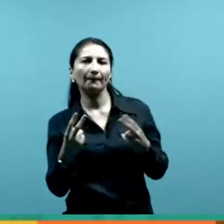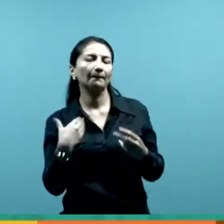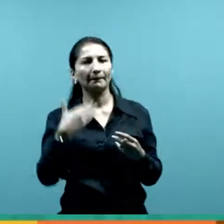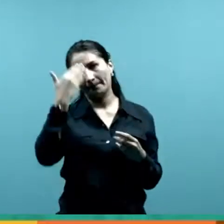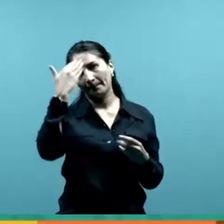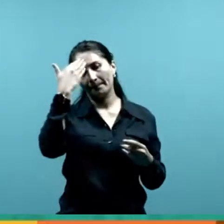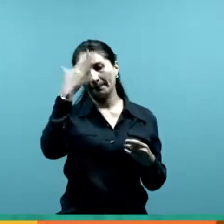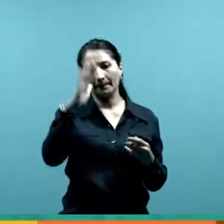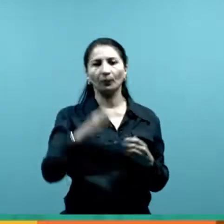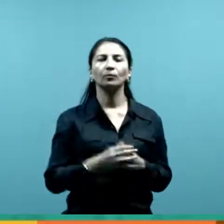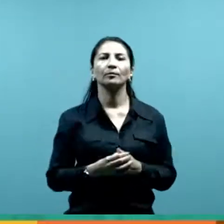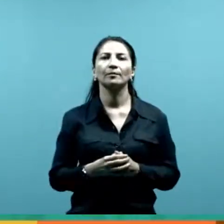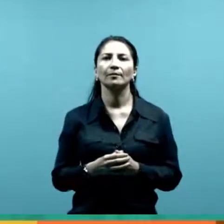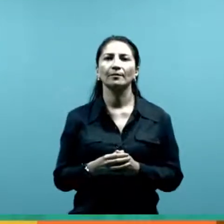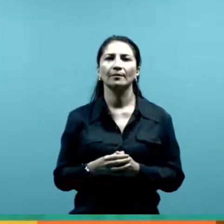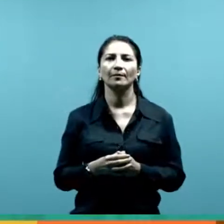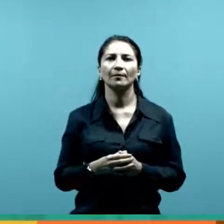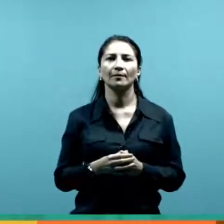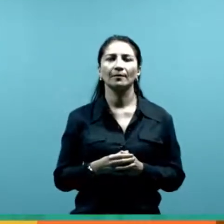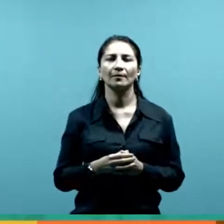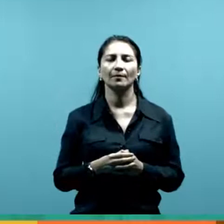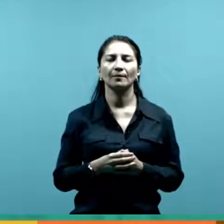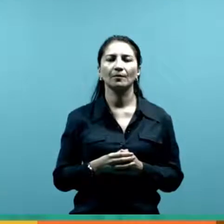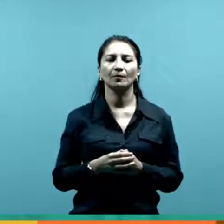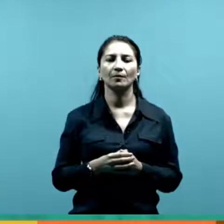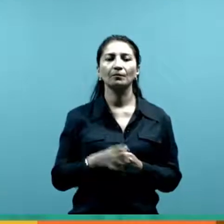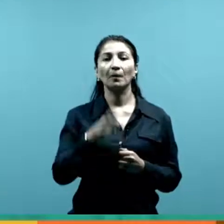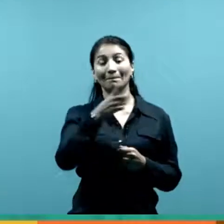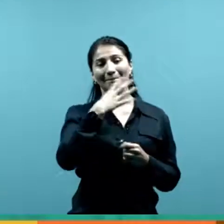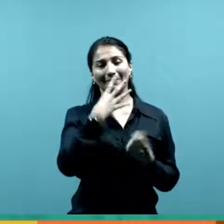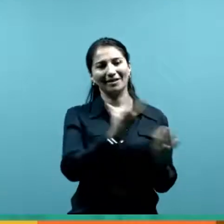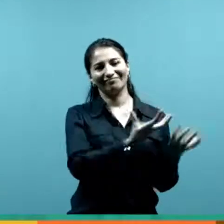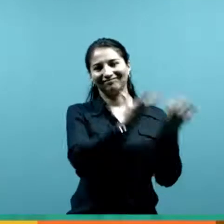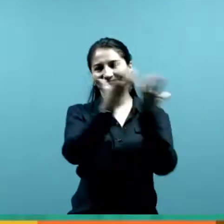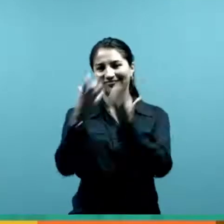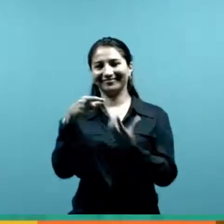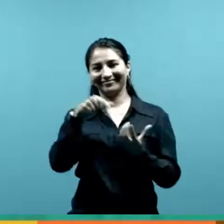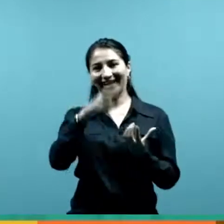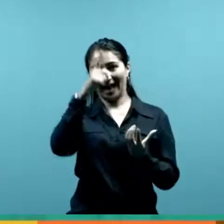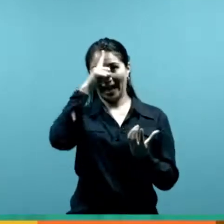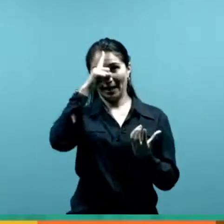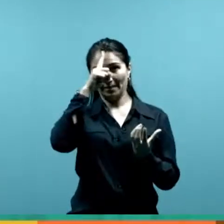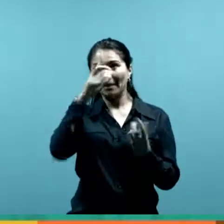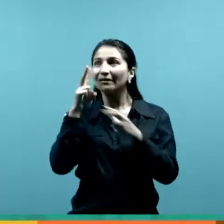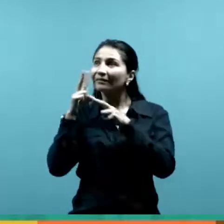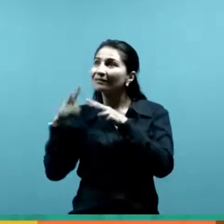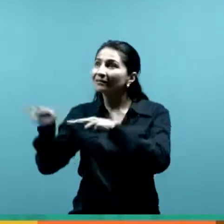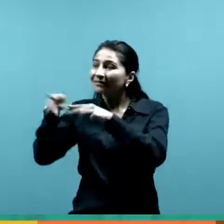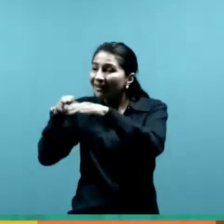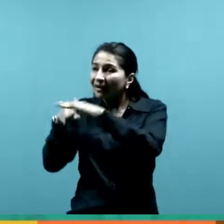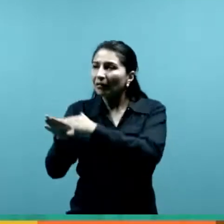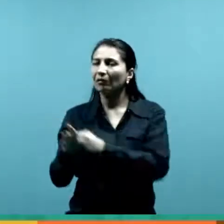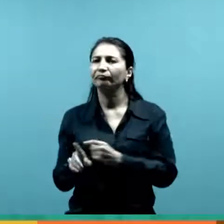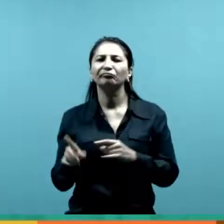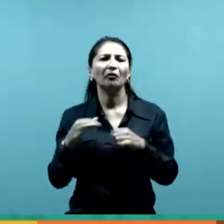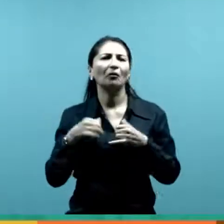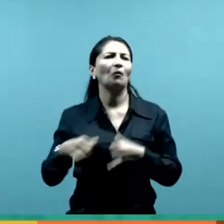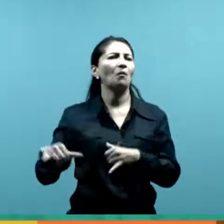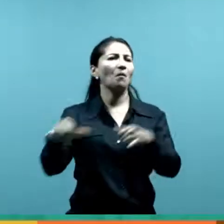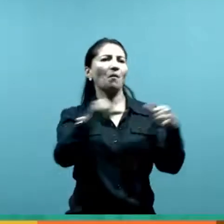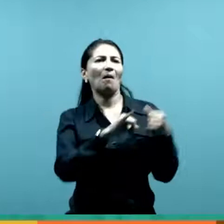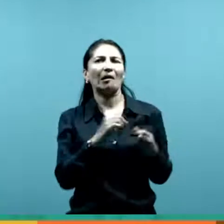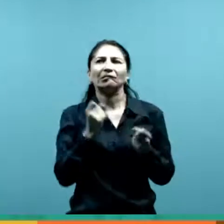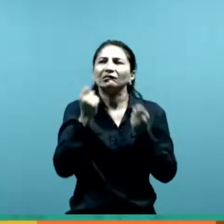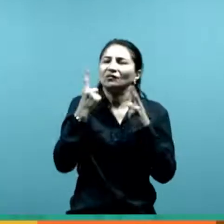en Auschwitz. Las reacciones de los alemanes que visitan este monumento no son distintas a las de otras